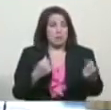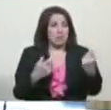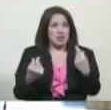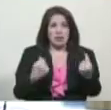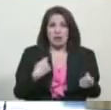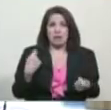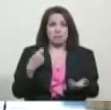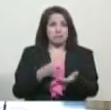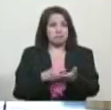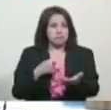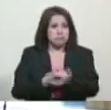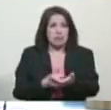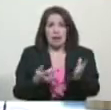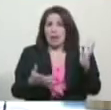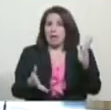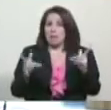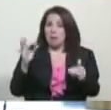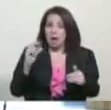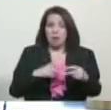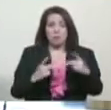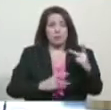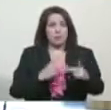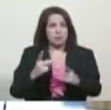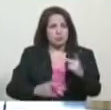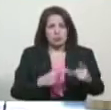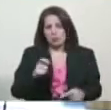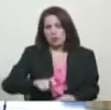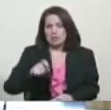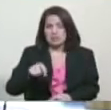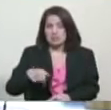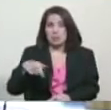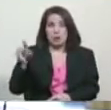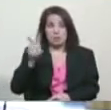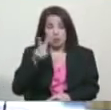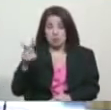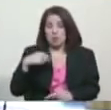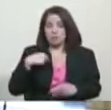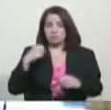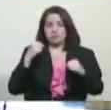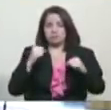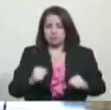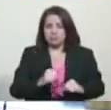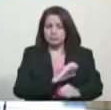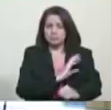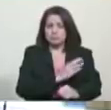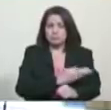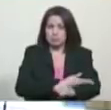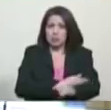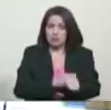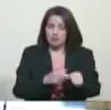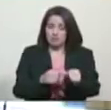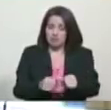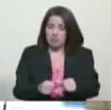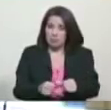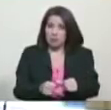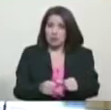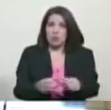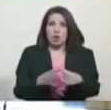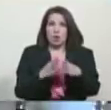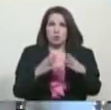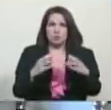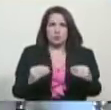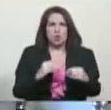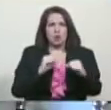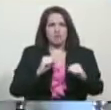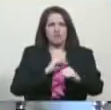manos para producir lo que necesitamos en Venezuela. Y ahí me planto firmemente, con toda la